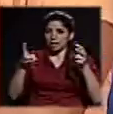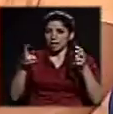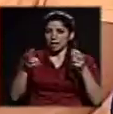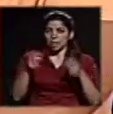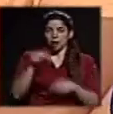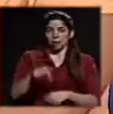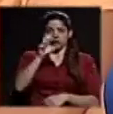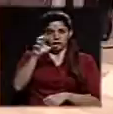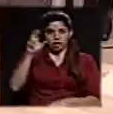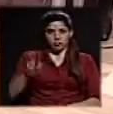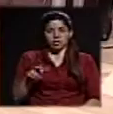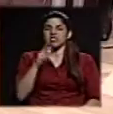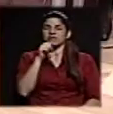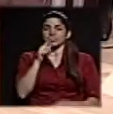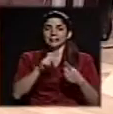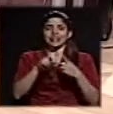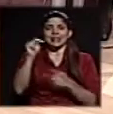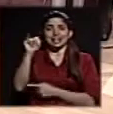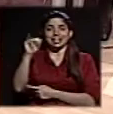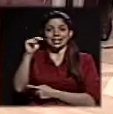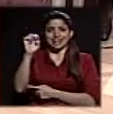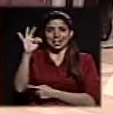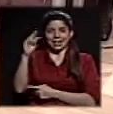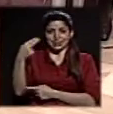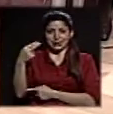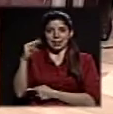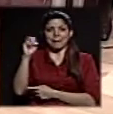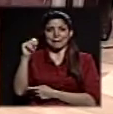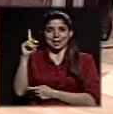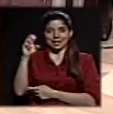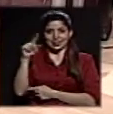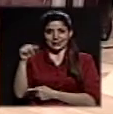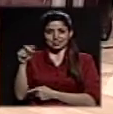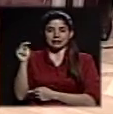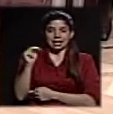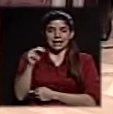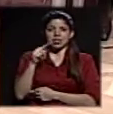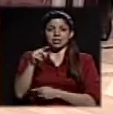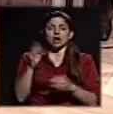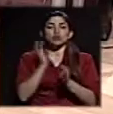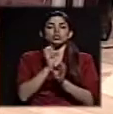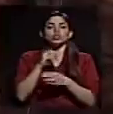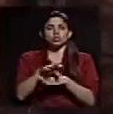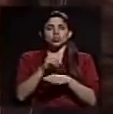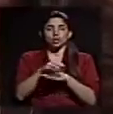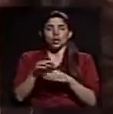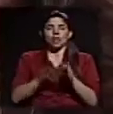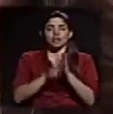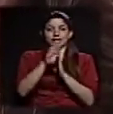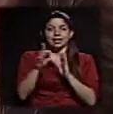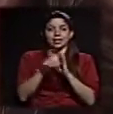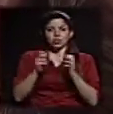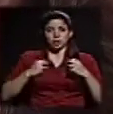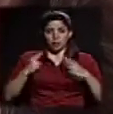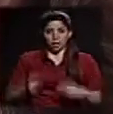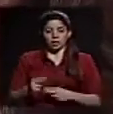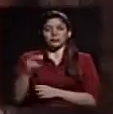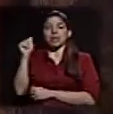En Costa Rica, que son Ninette Méndez, ella es consultora en género, desarrollo y derechos humanos,